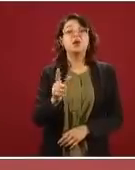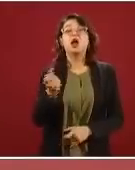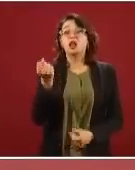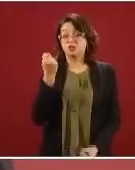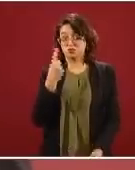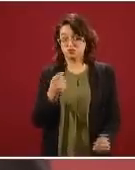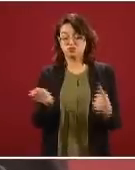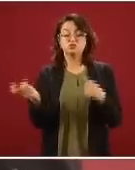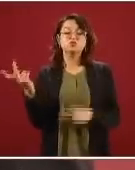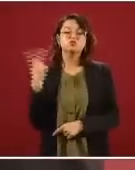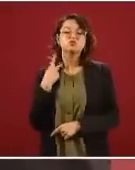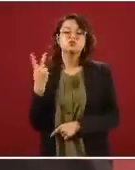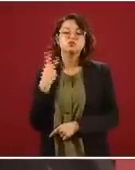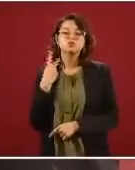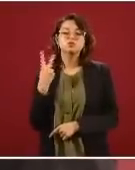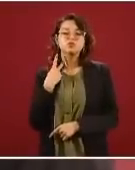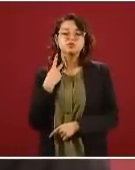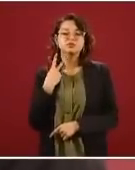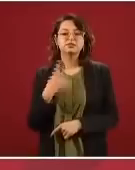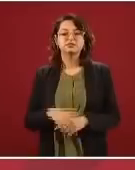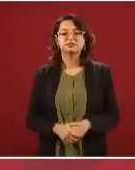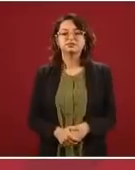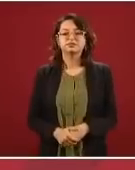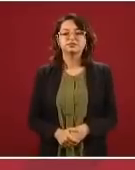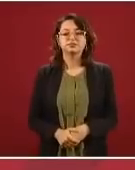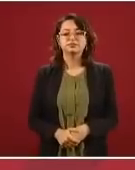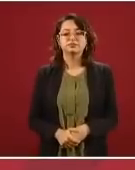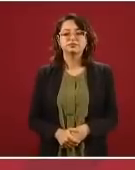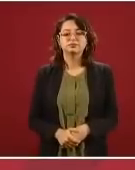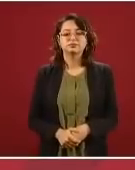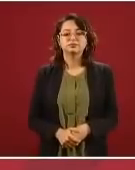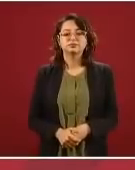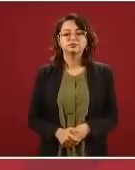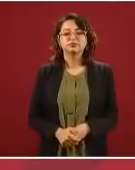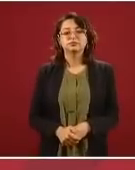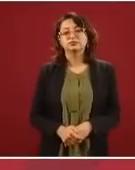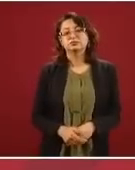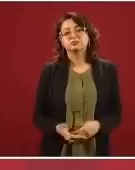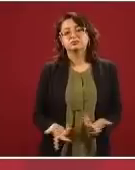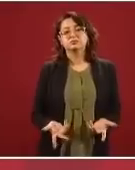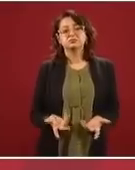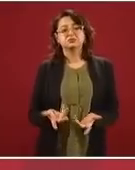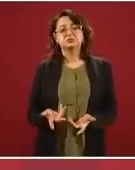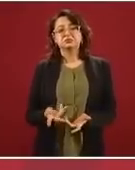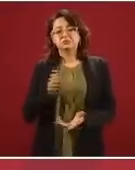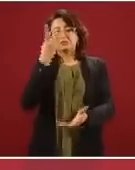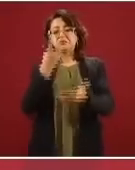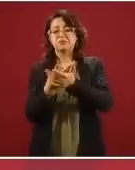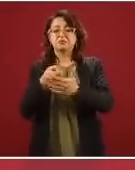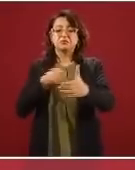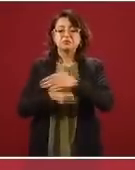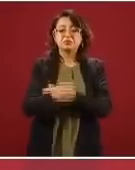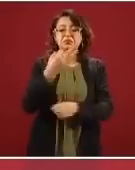políticos, y se les devolvió todo el dinero.